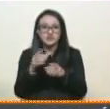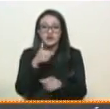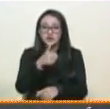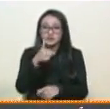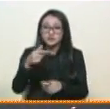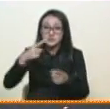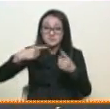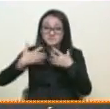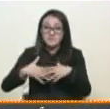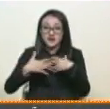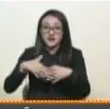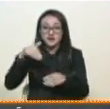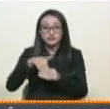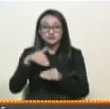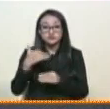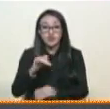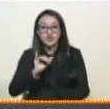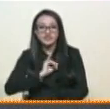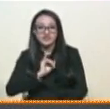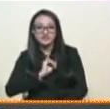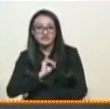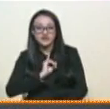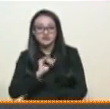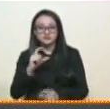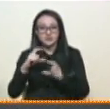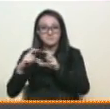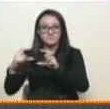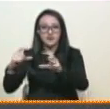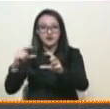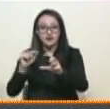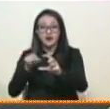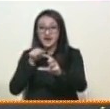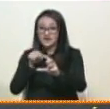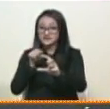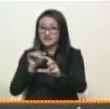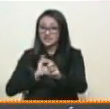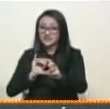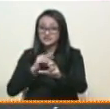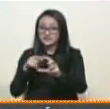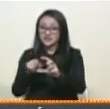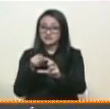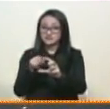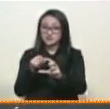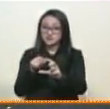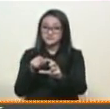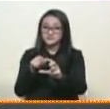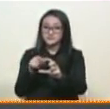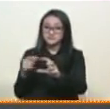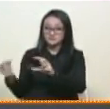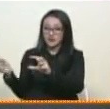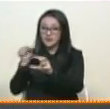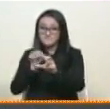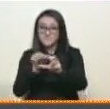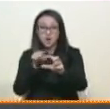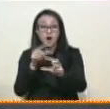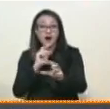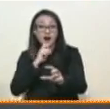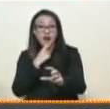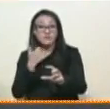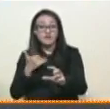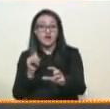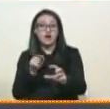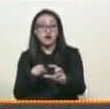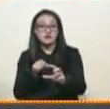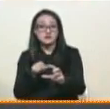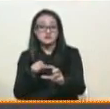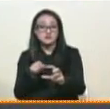de esas máquinas de votación tiene una identificación. Y esa identificación está, digamos, lleva una clave, que es una clave en la